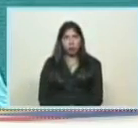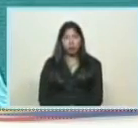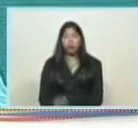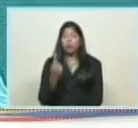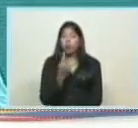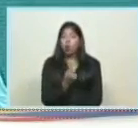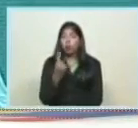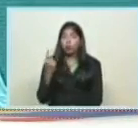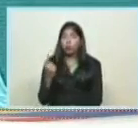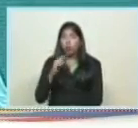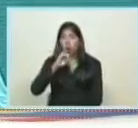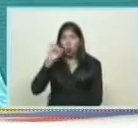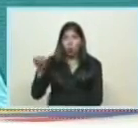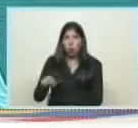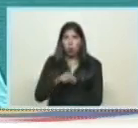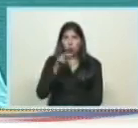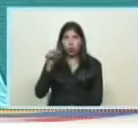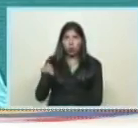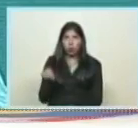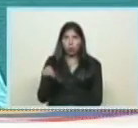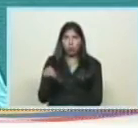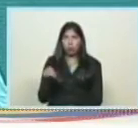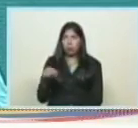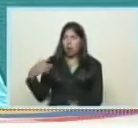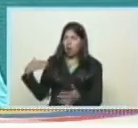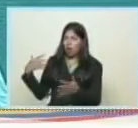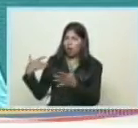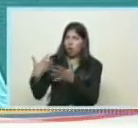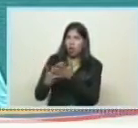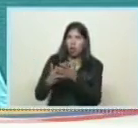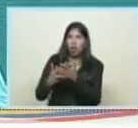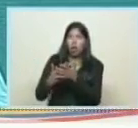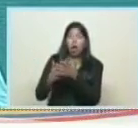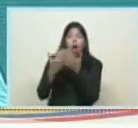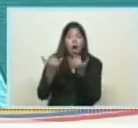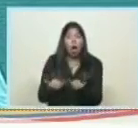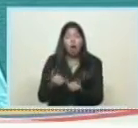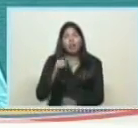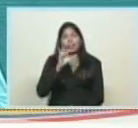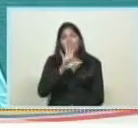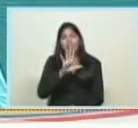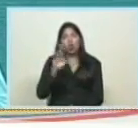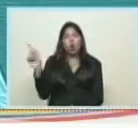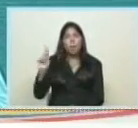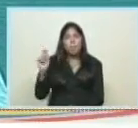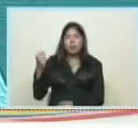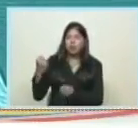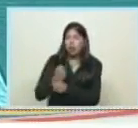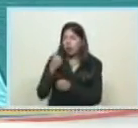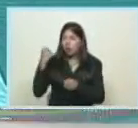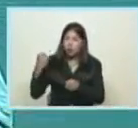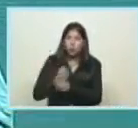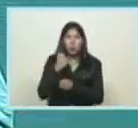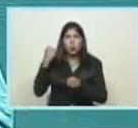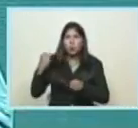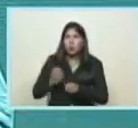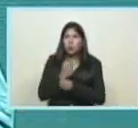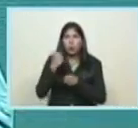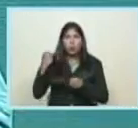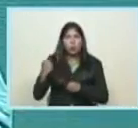11 de junio, hasta el día de hoy ya van 5 meses de trabajo